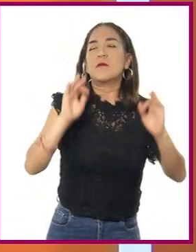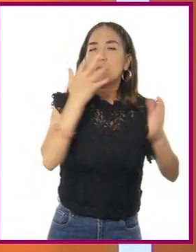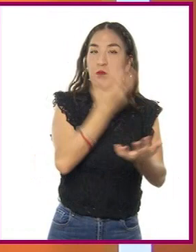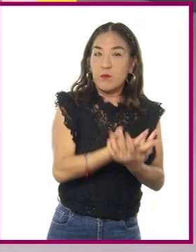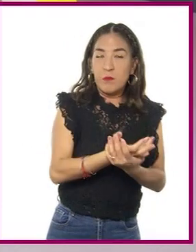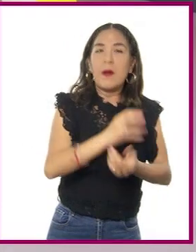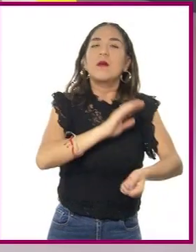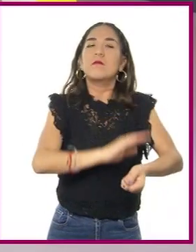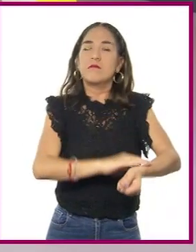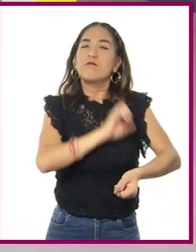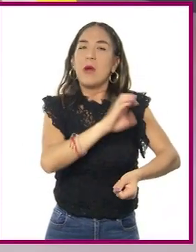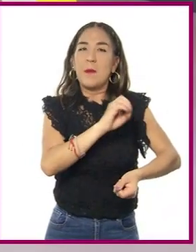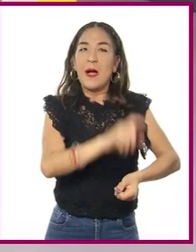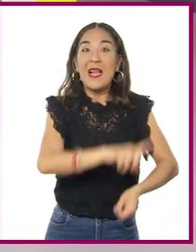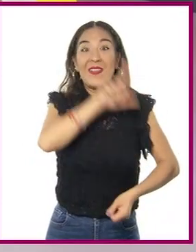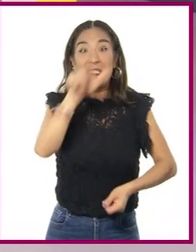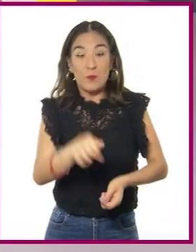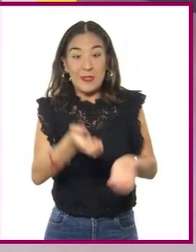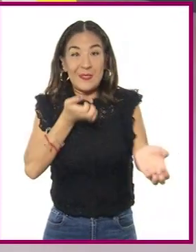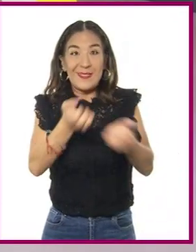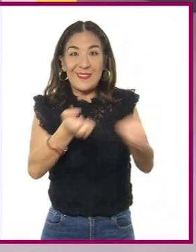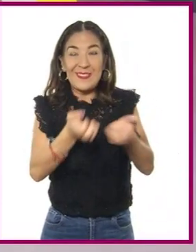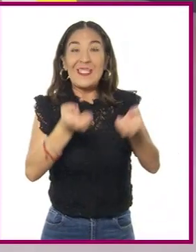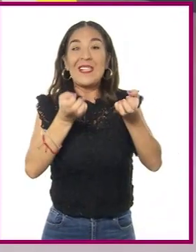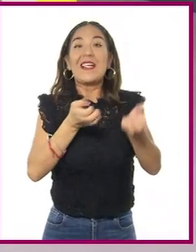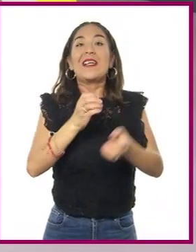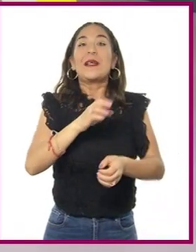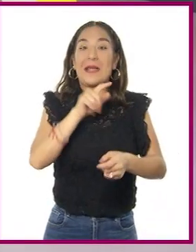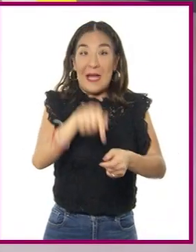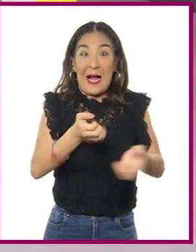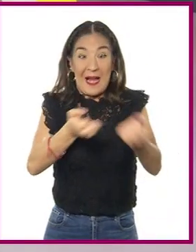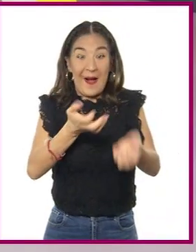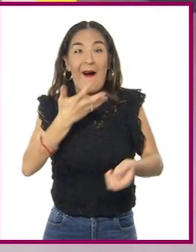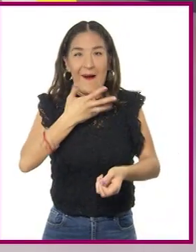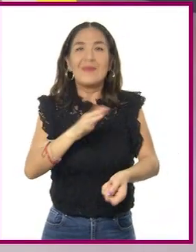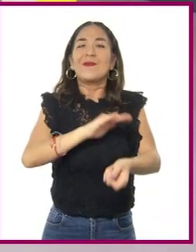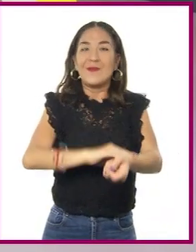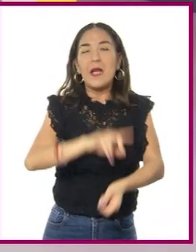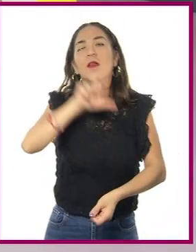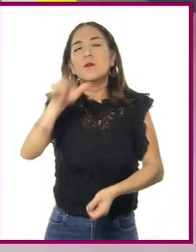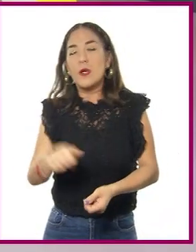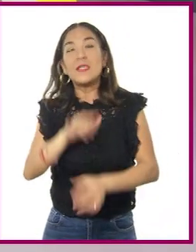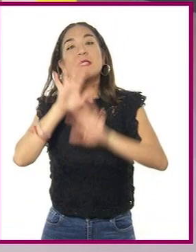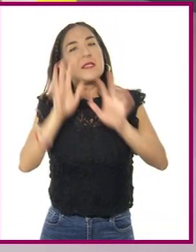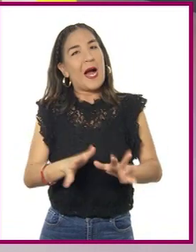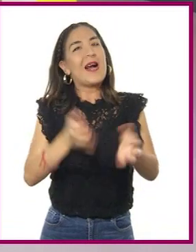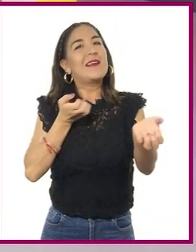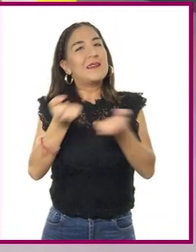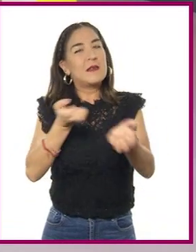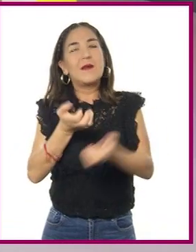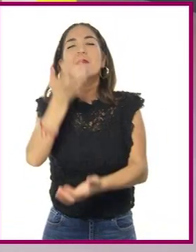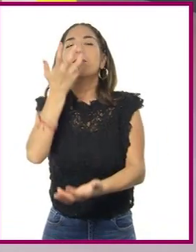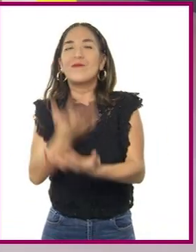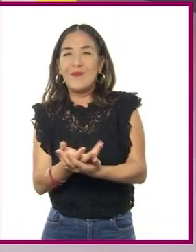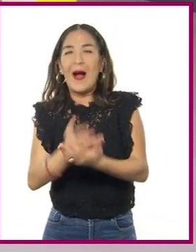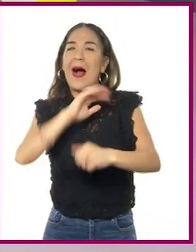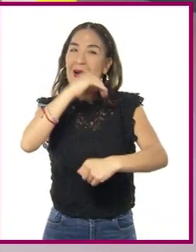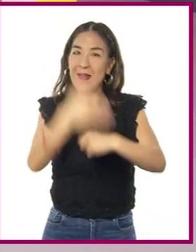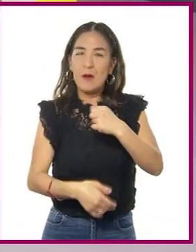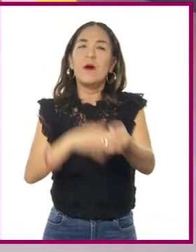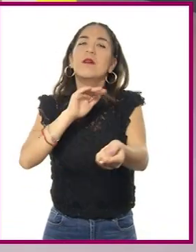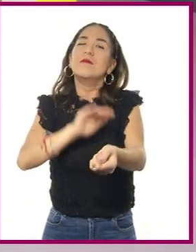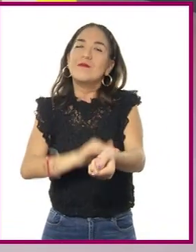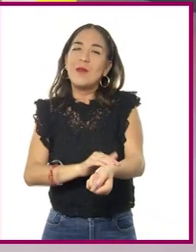del ejercicio. Y la tercera, luego de reposar 1 minuto. Para el primer registro de la frecuencia cardíaca estando en